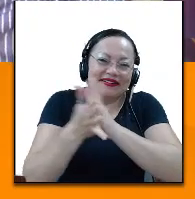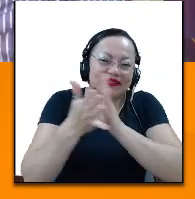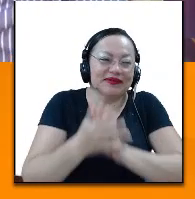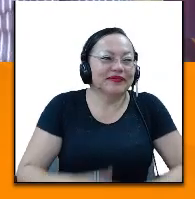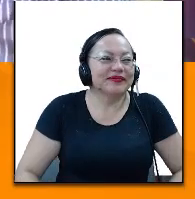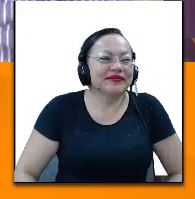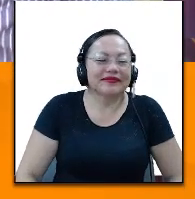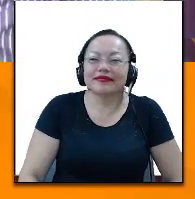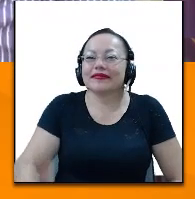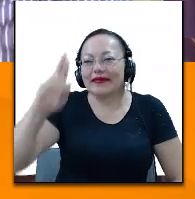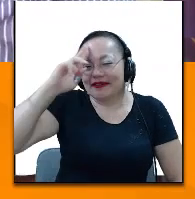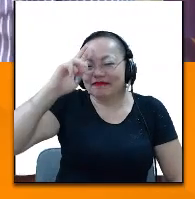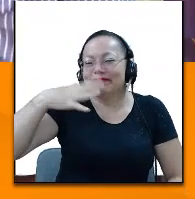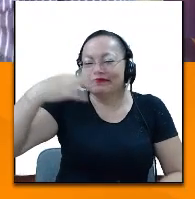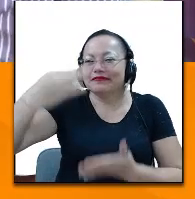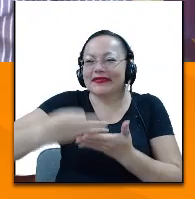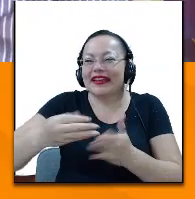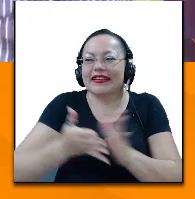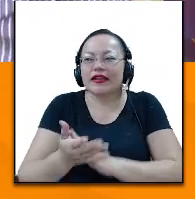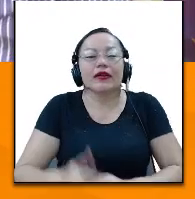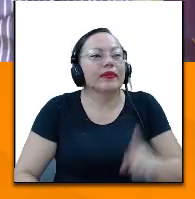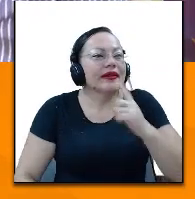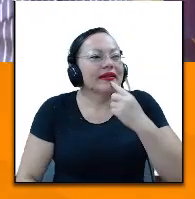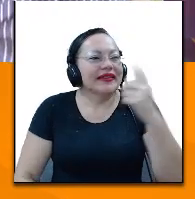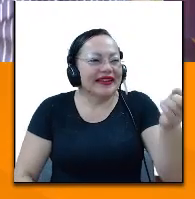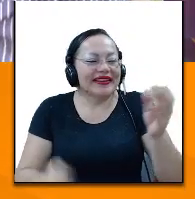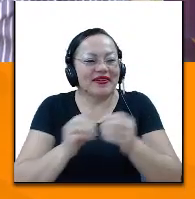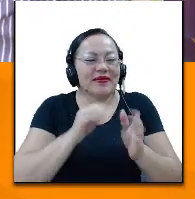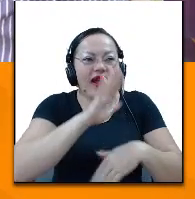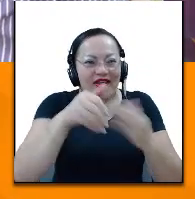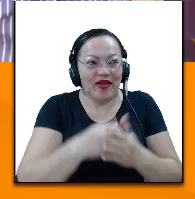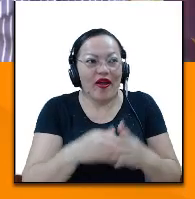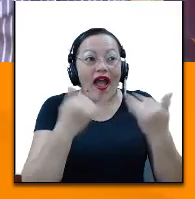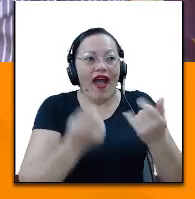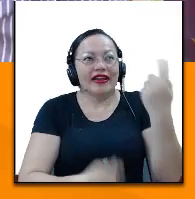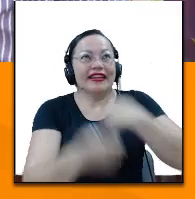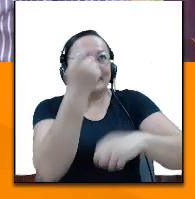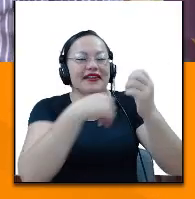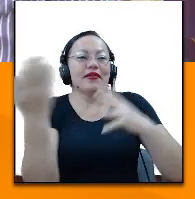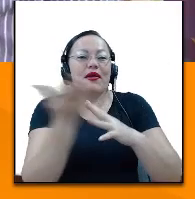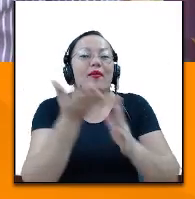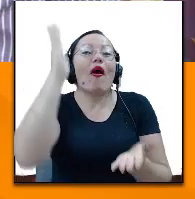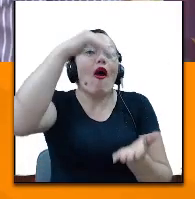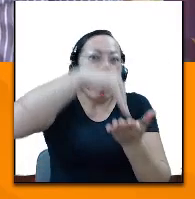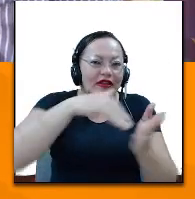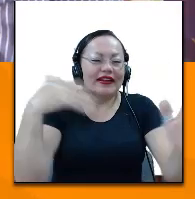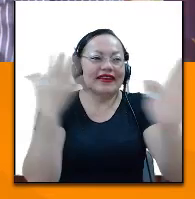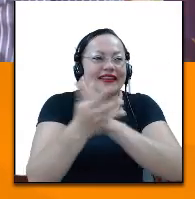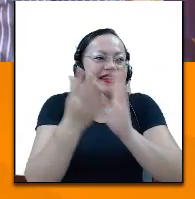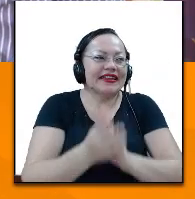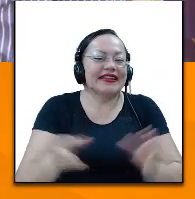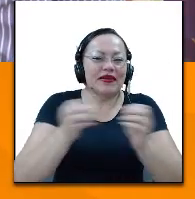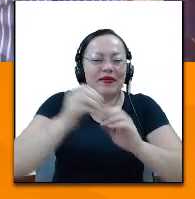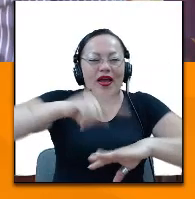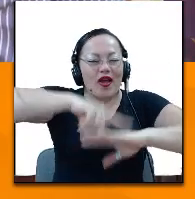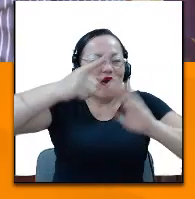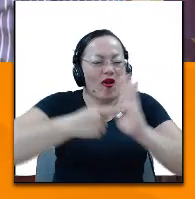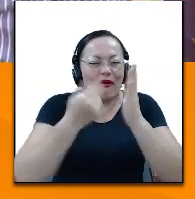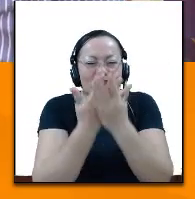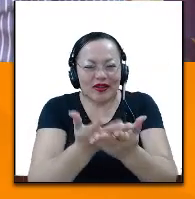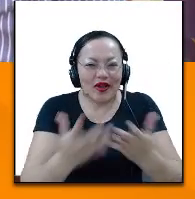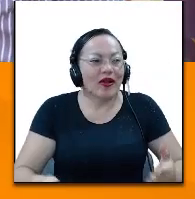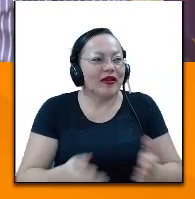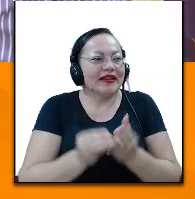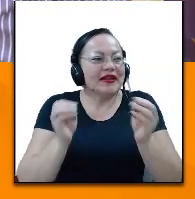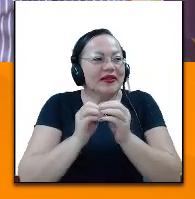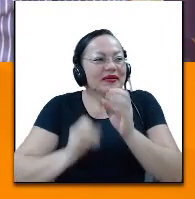Muy bien. Es verdad. Muy bien. Pues vamos a irnos a comerciales, Gerald. Cuando regresemos me tienes todo ese montón de cositas que tienes